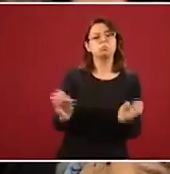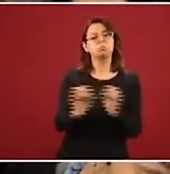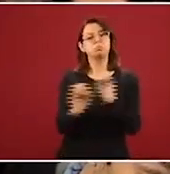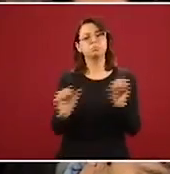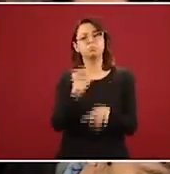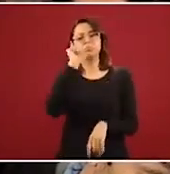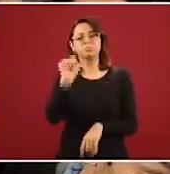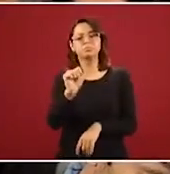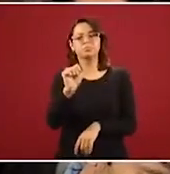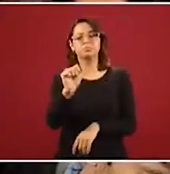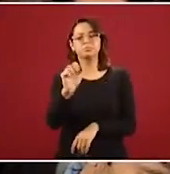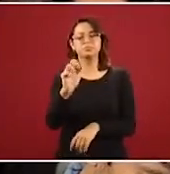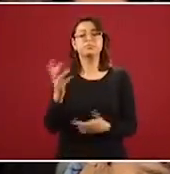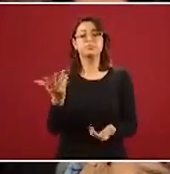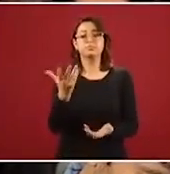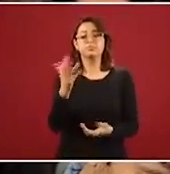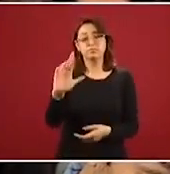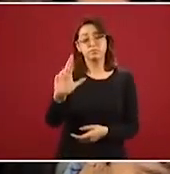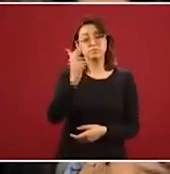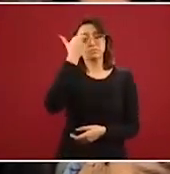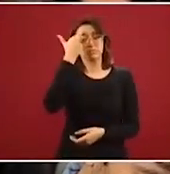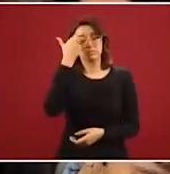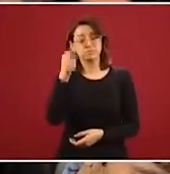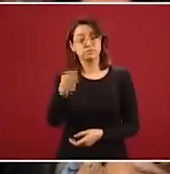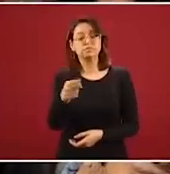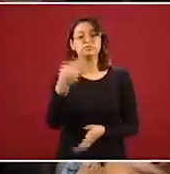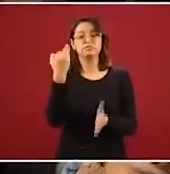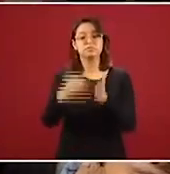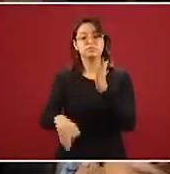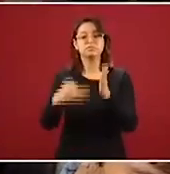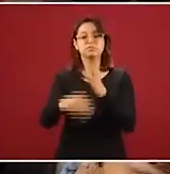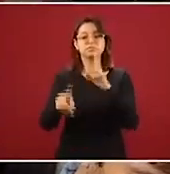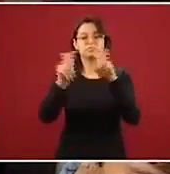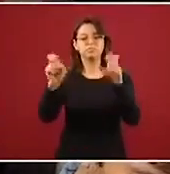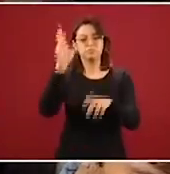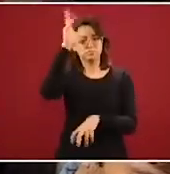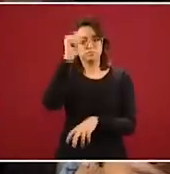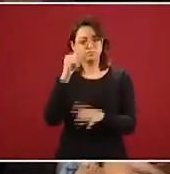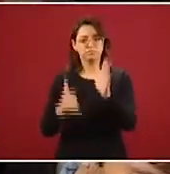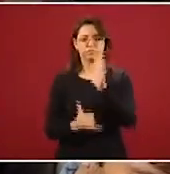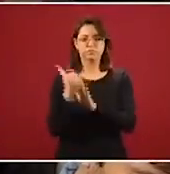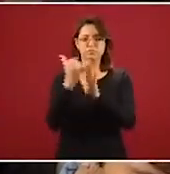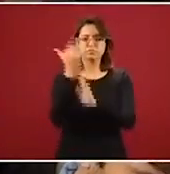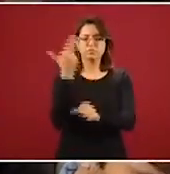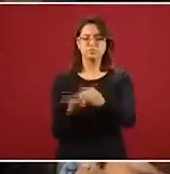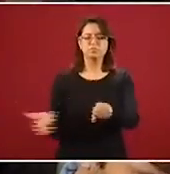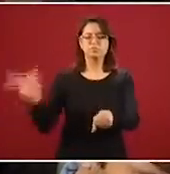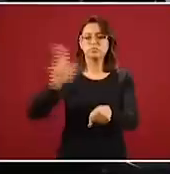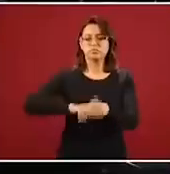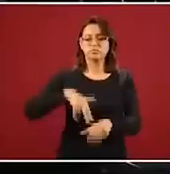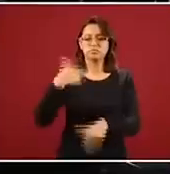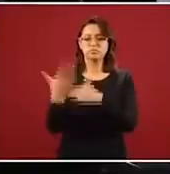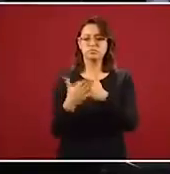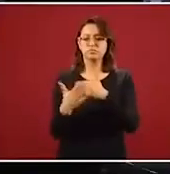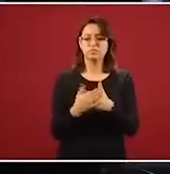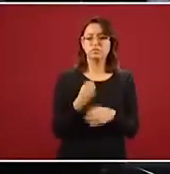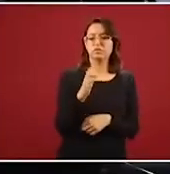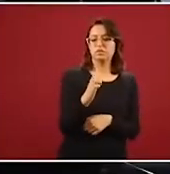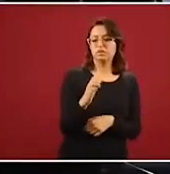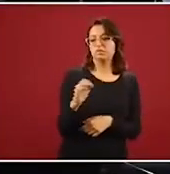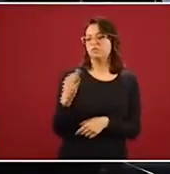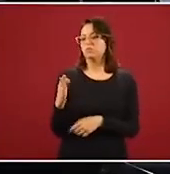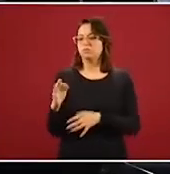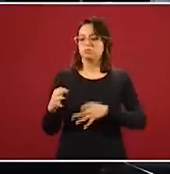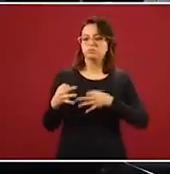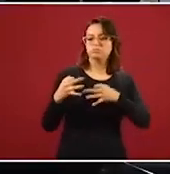Recuerde que usted que está pendiente el acuerdo de infraestructura en salud, no se nos ha presentado, se nos dijo que en enero, luego que en febrero,